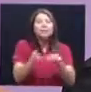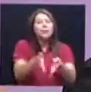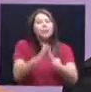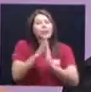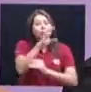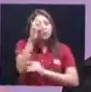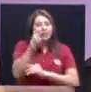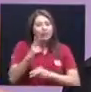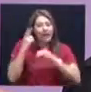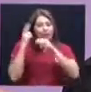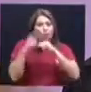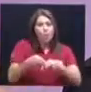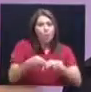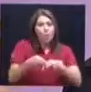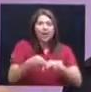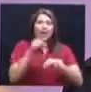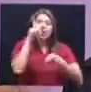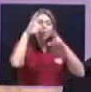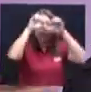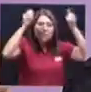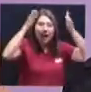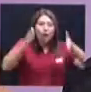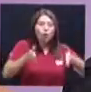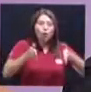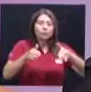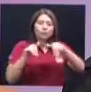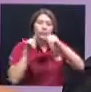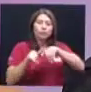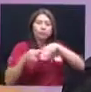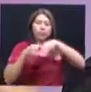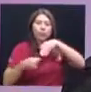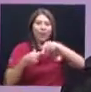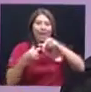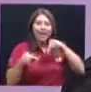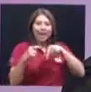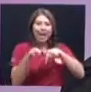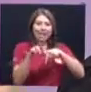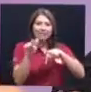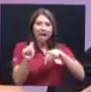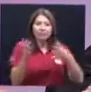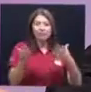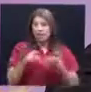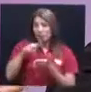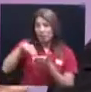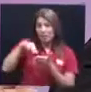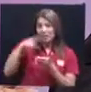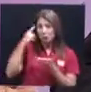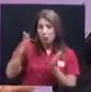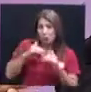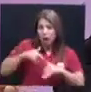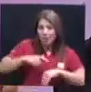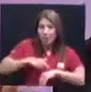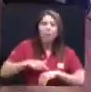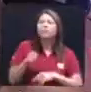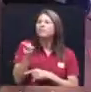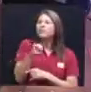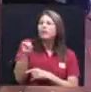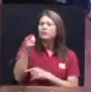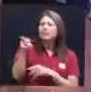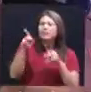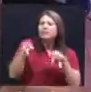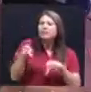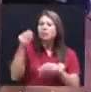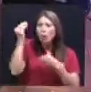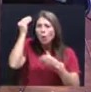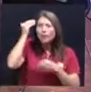nombre un embajador en gaza vamos leyendo porque si no no nos va a dar tiempo Qué opinan las invitadas de la reacción de